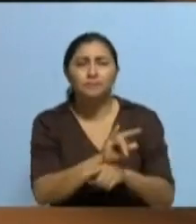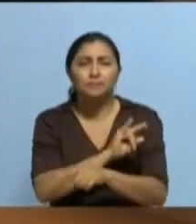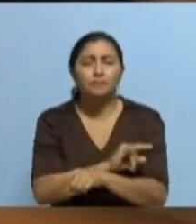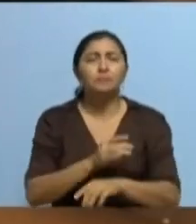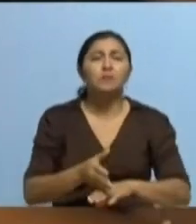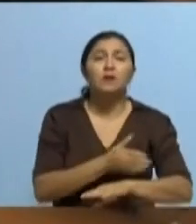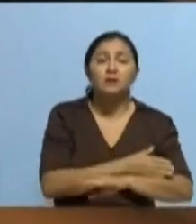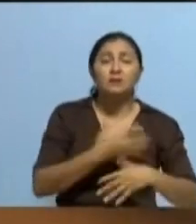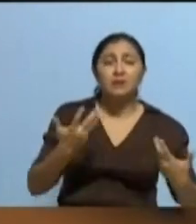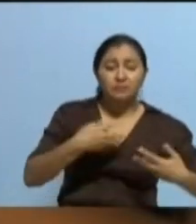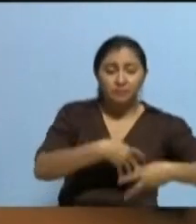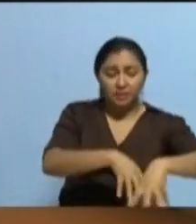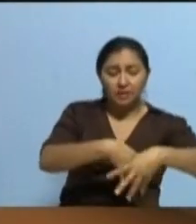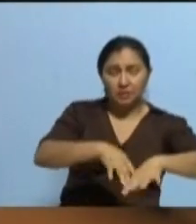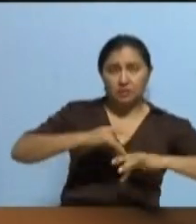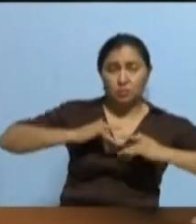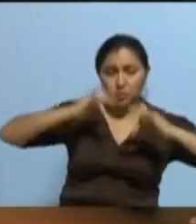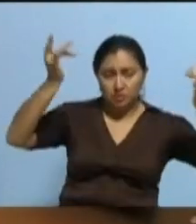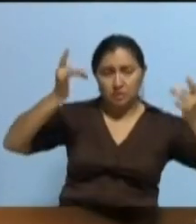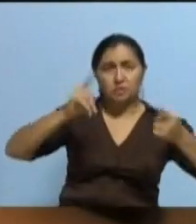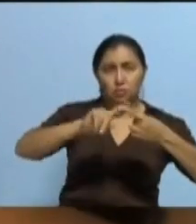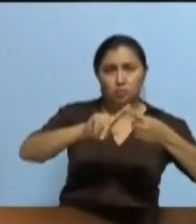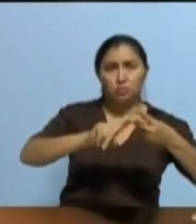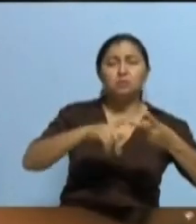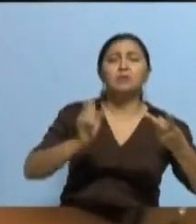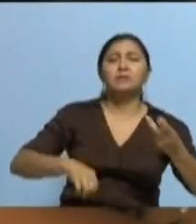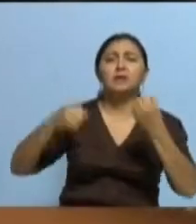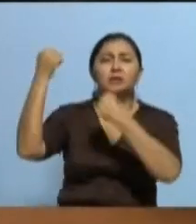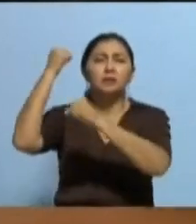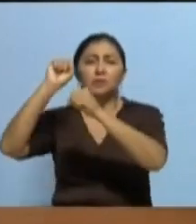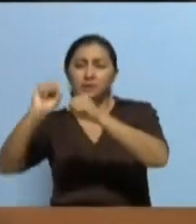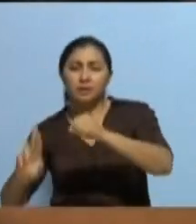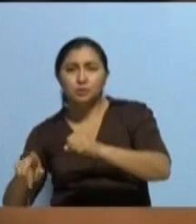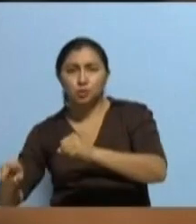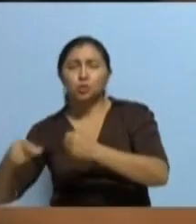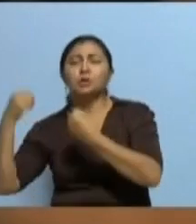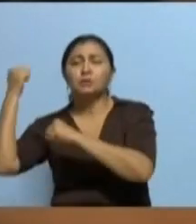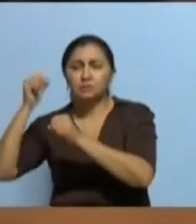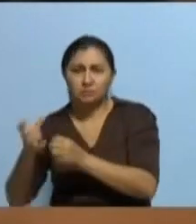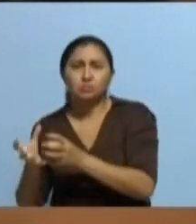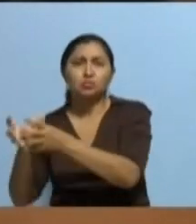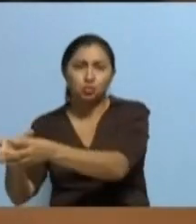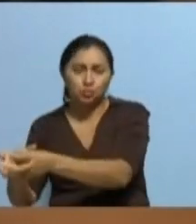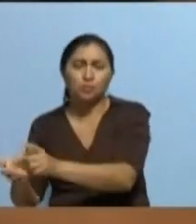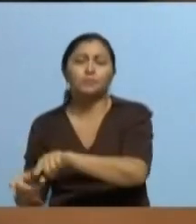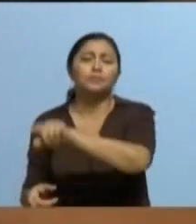tenemos el Carnaval del Suroccidente, tenemos coronación